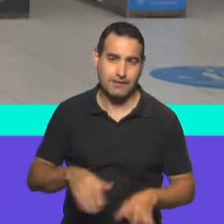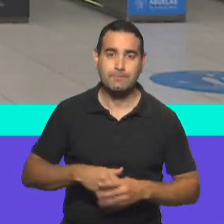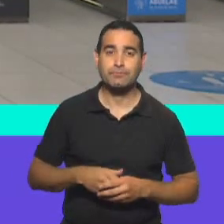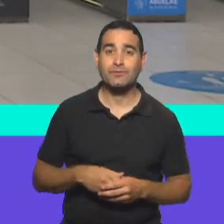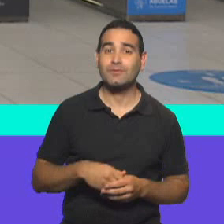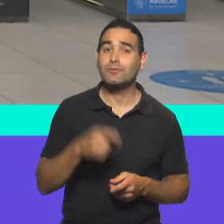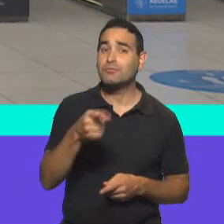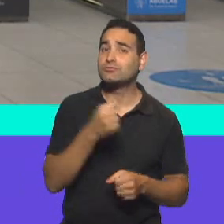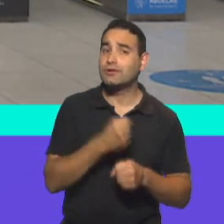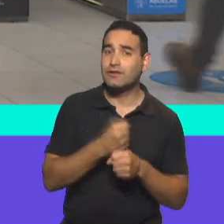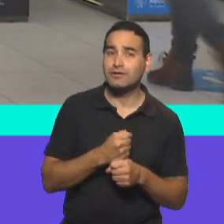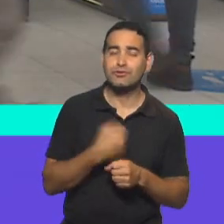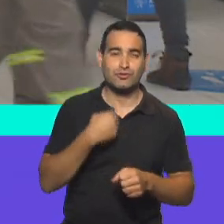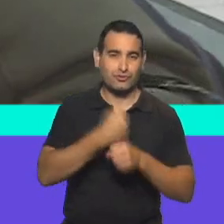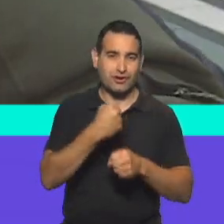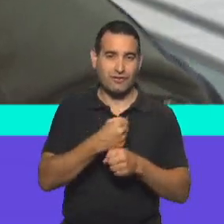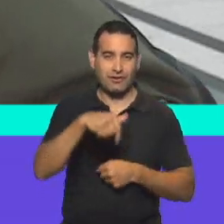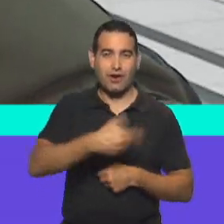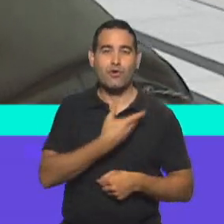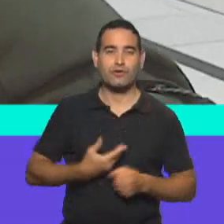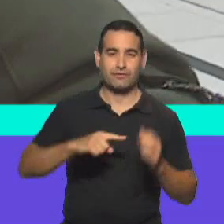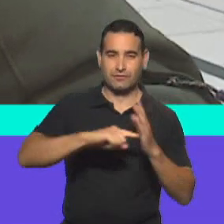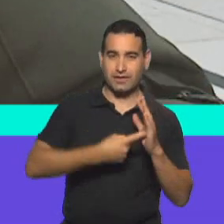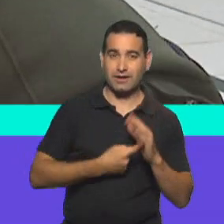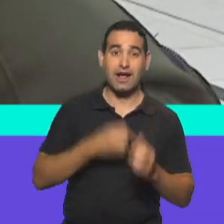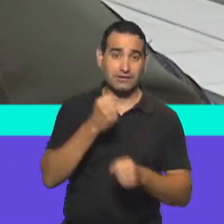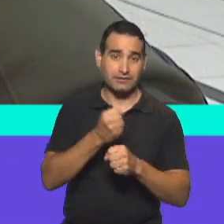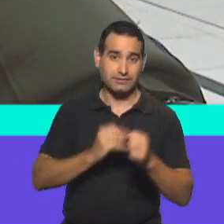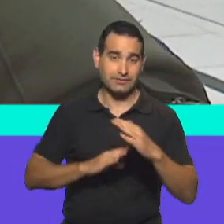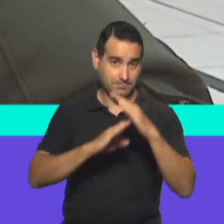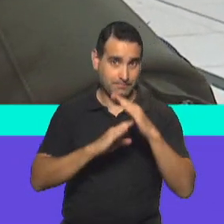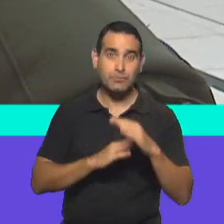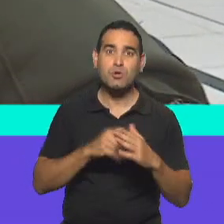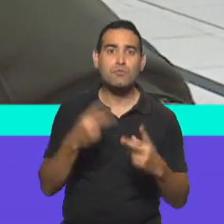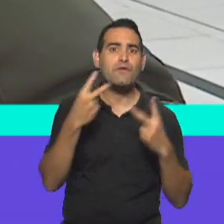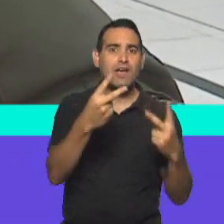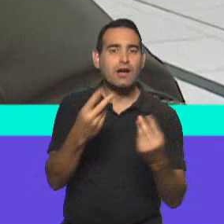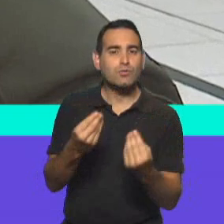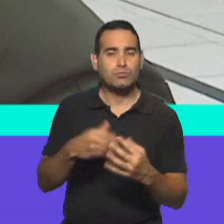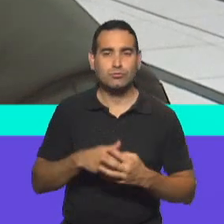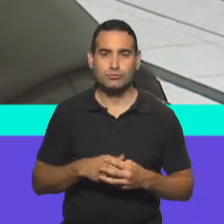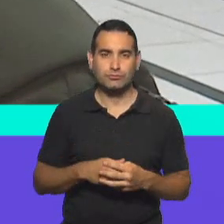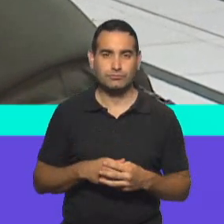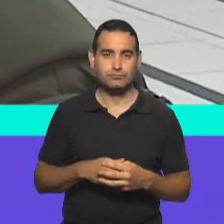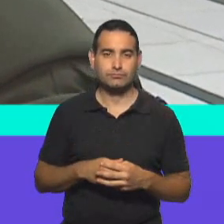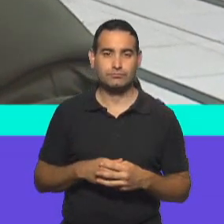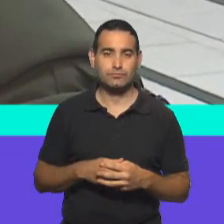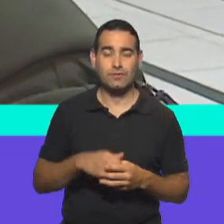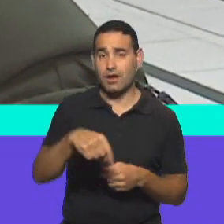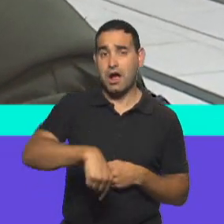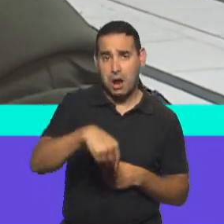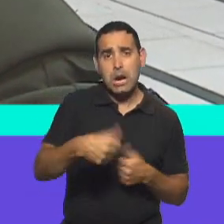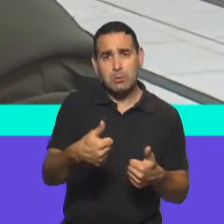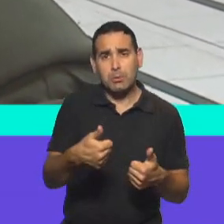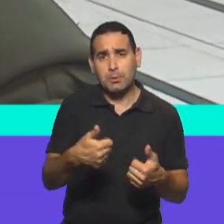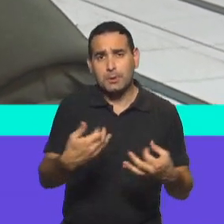qué te dedicas? Yo trabajo acá en el gobierno de la ciudad. Trabajador esencial. ¿Cómo es viajar en el marco de la pandemia? Ahora bastante